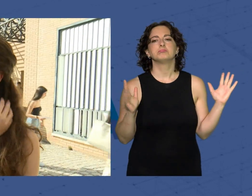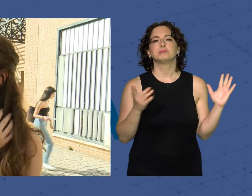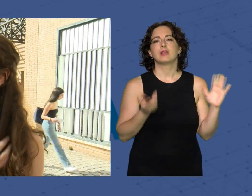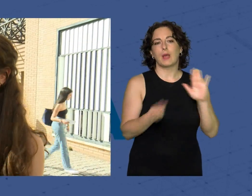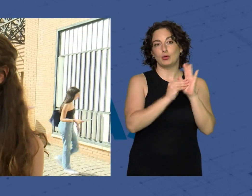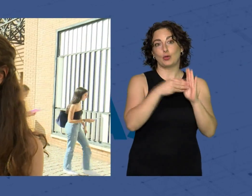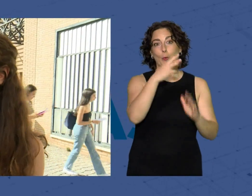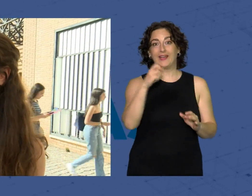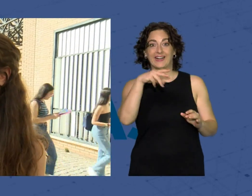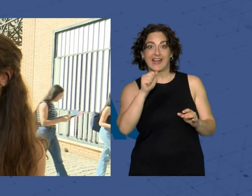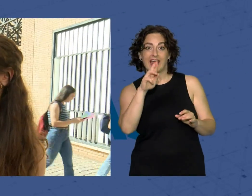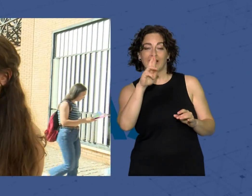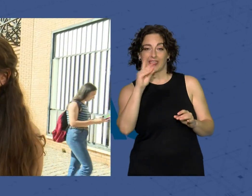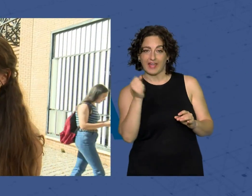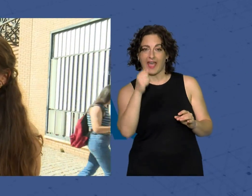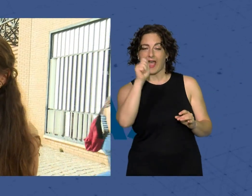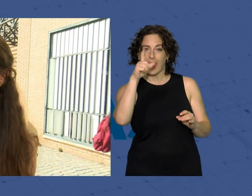Bernarda Alba, que era lo que todo el mundo quería.